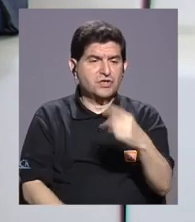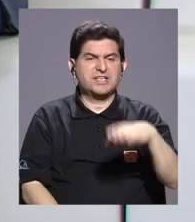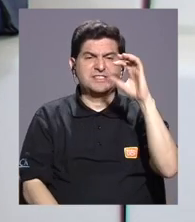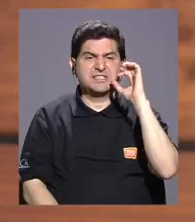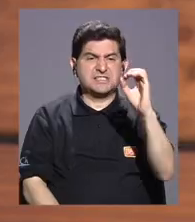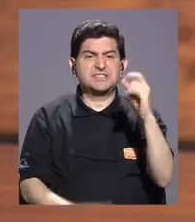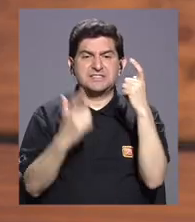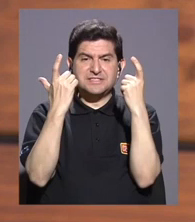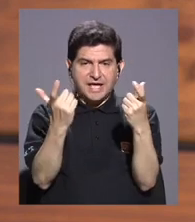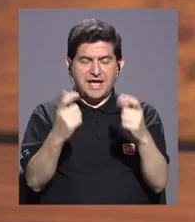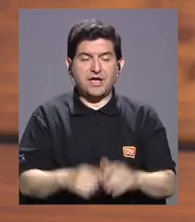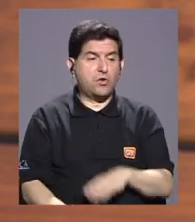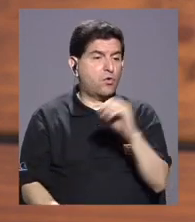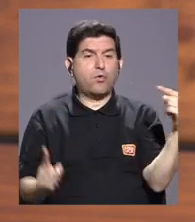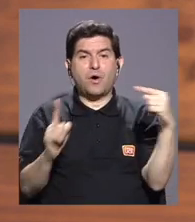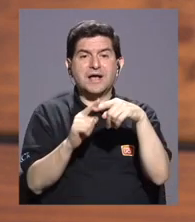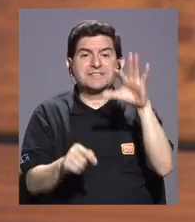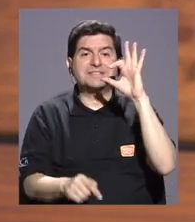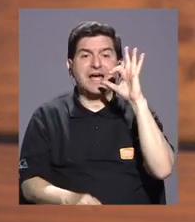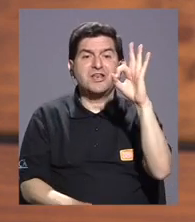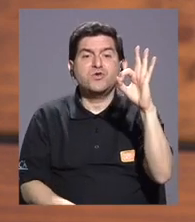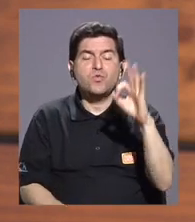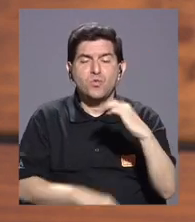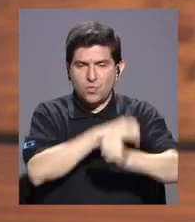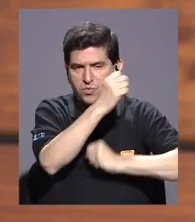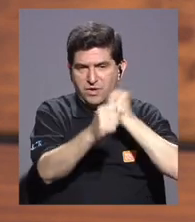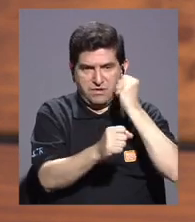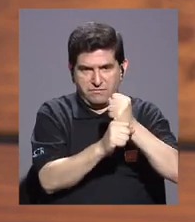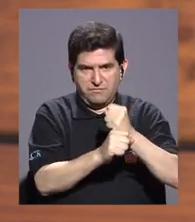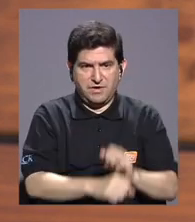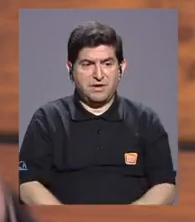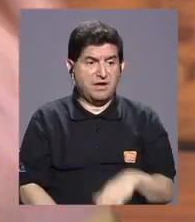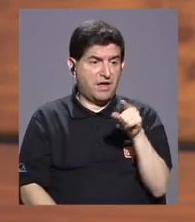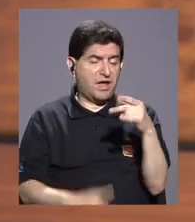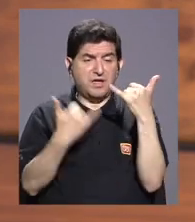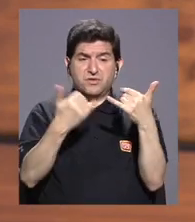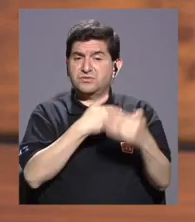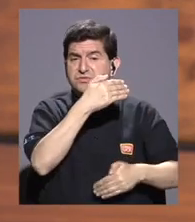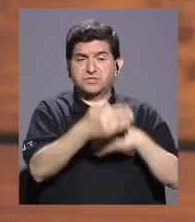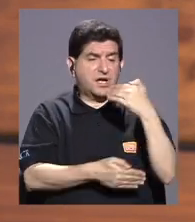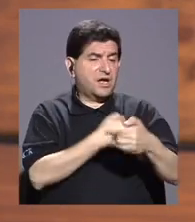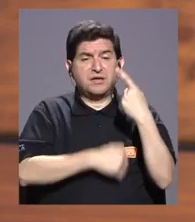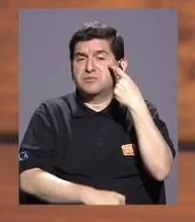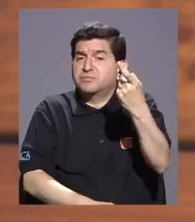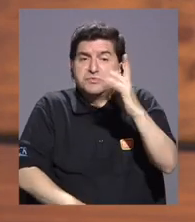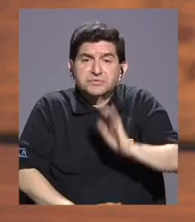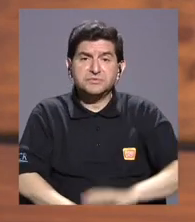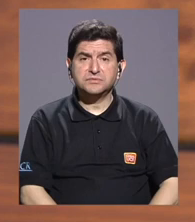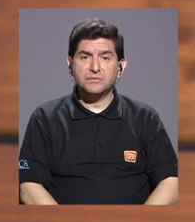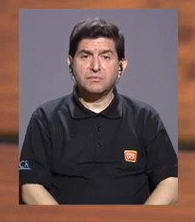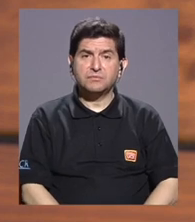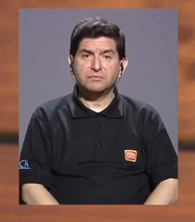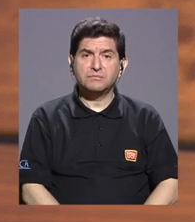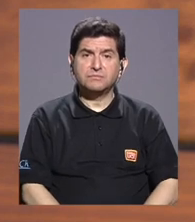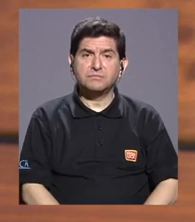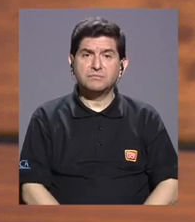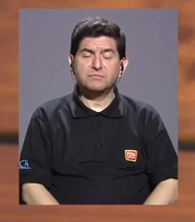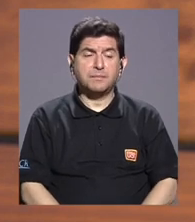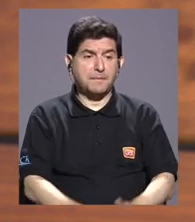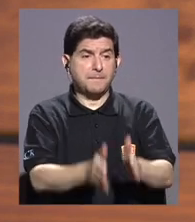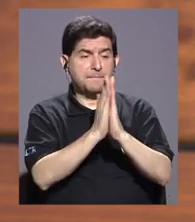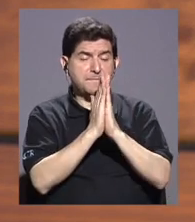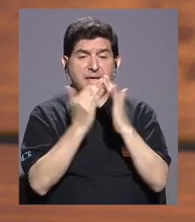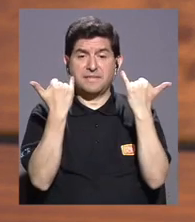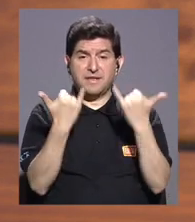cero utilidades, 9 periodos. Entonces ya ellos hicieron el proceso de fiscalización y lo que les